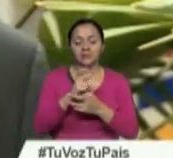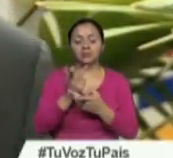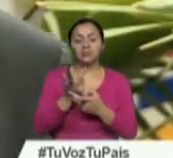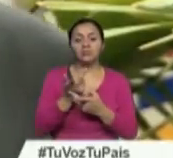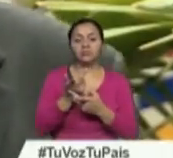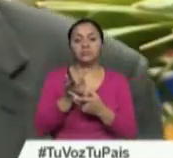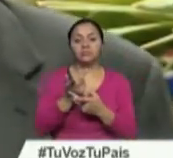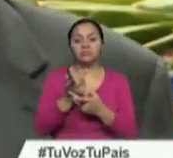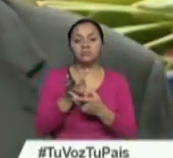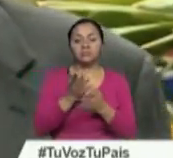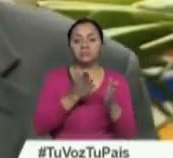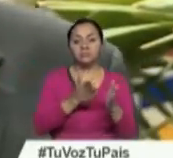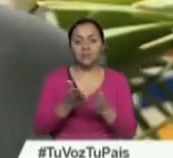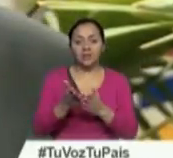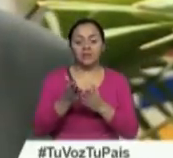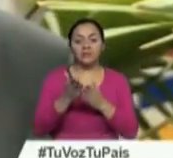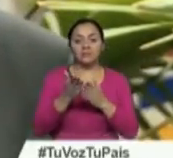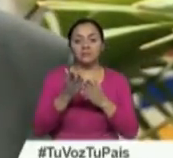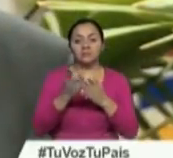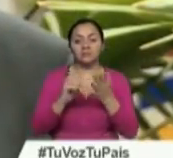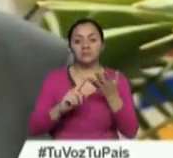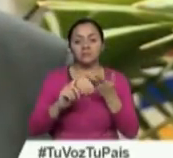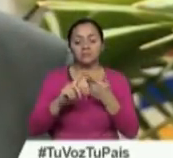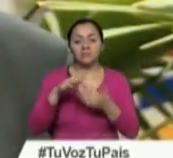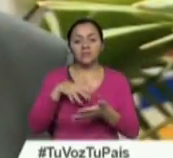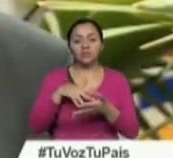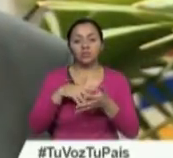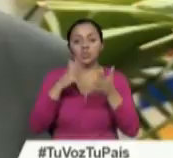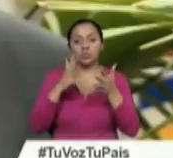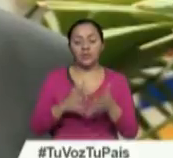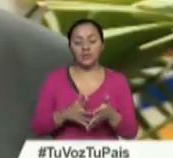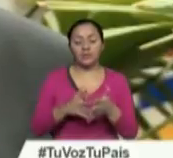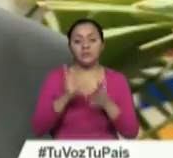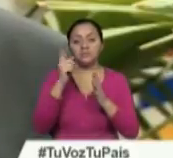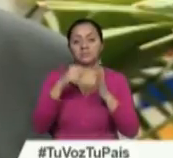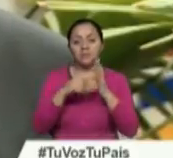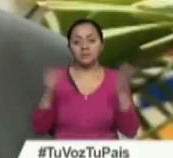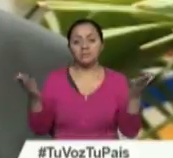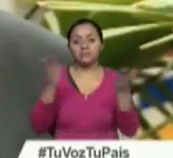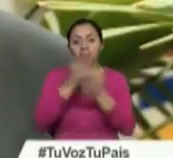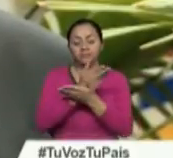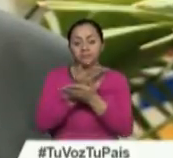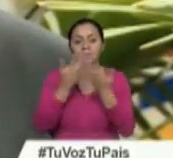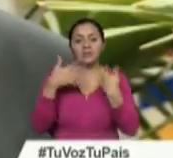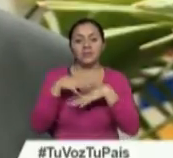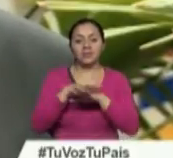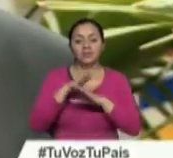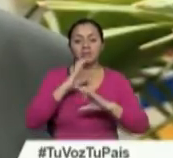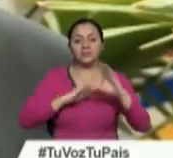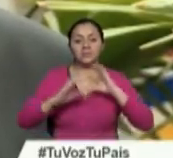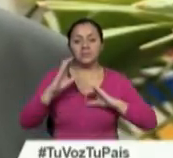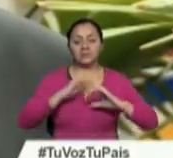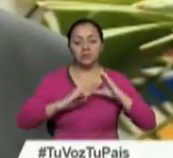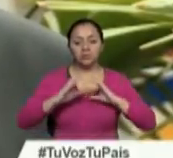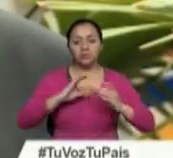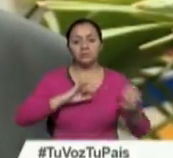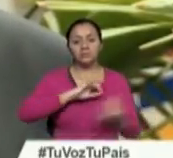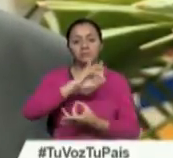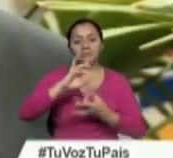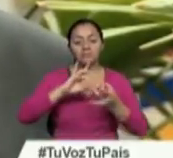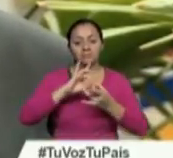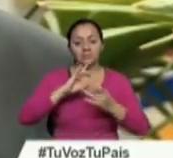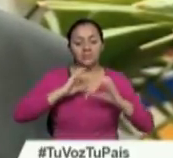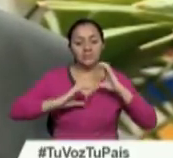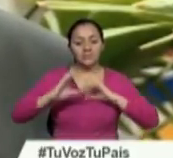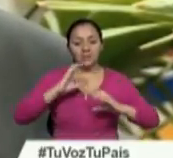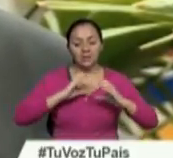programas de graduados que cubran a 1,000 estudiantes y la integración de la investigación con las aplicaciones, con mucho del